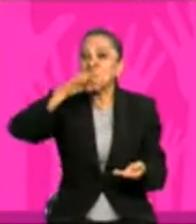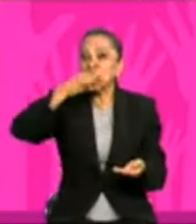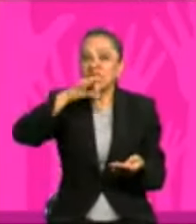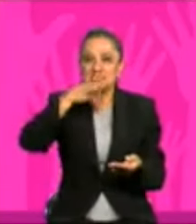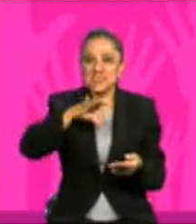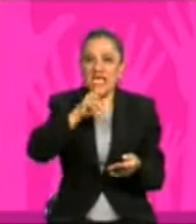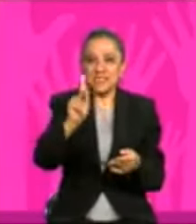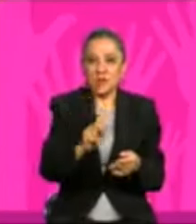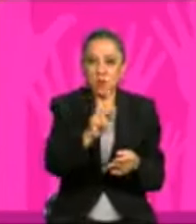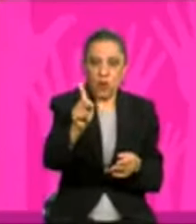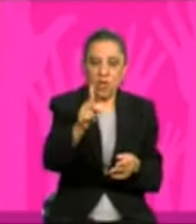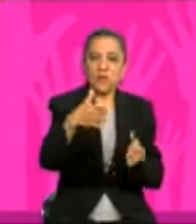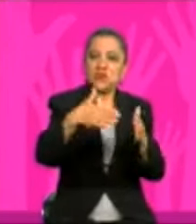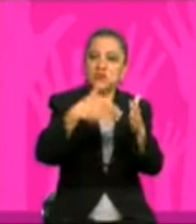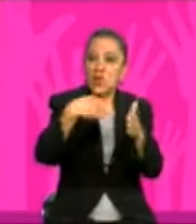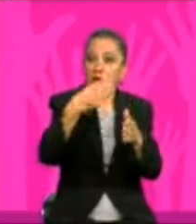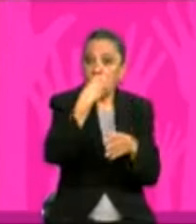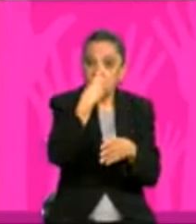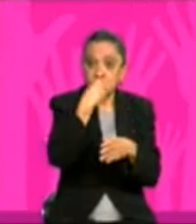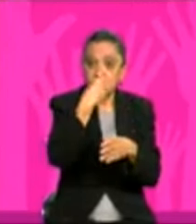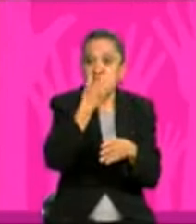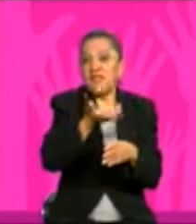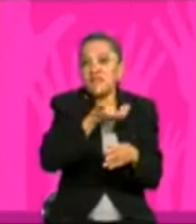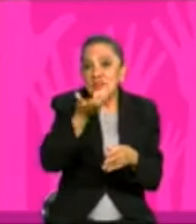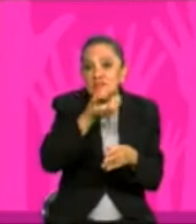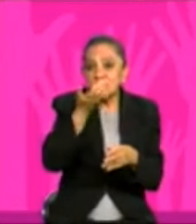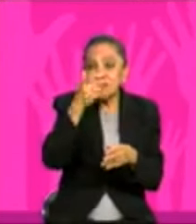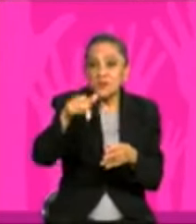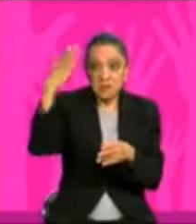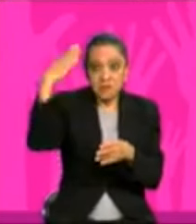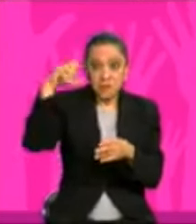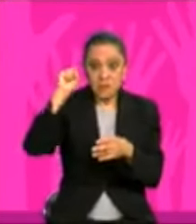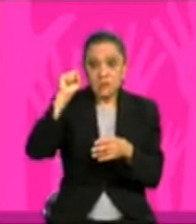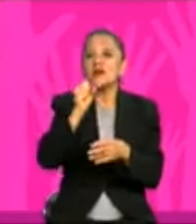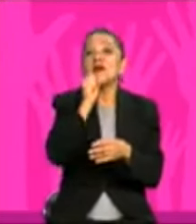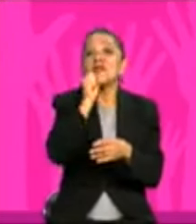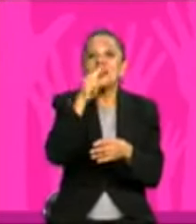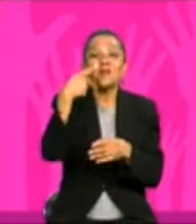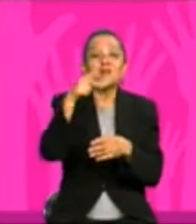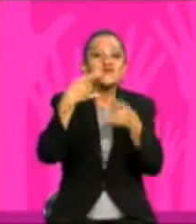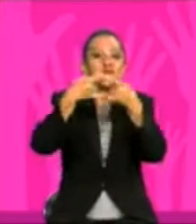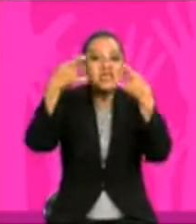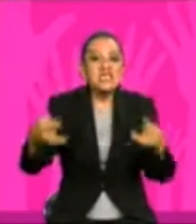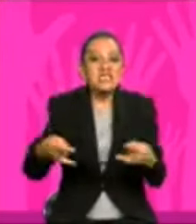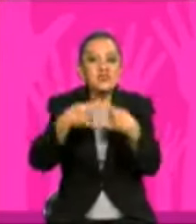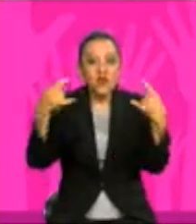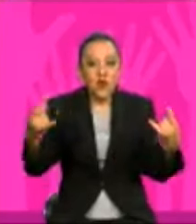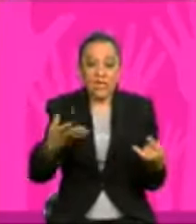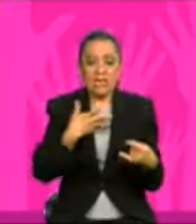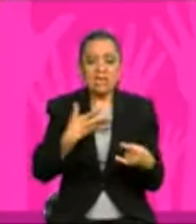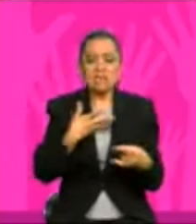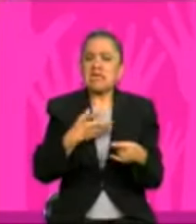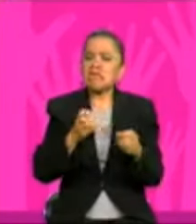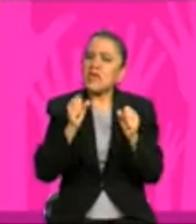patronales, la cocina tradicional morelense y también de su historia, que les da una fuerza